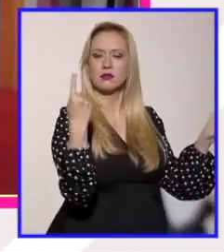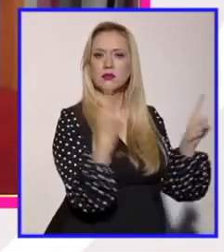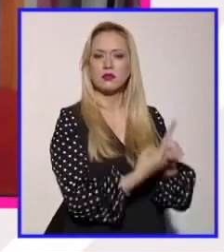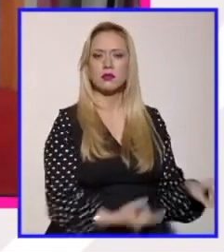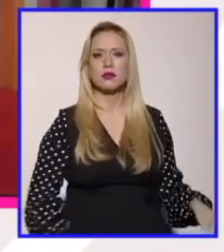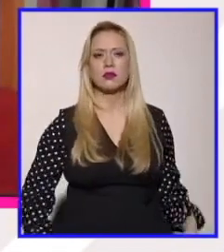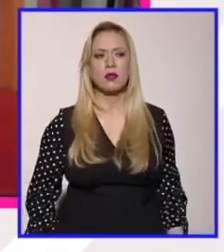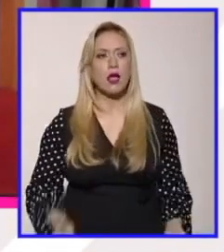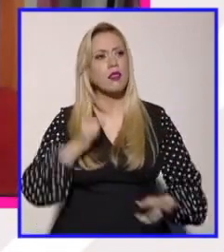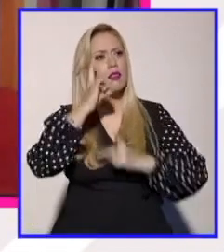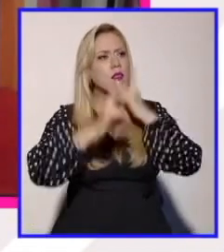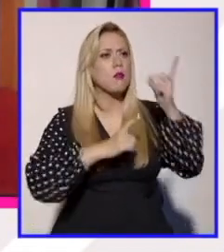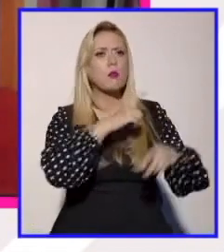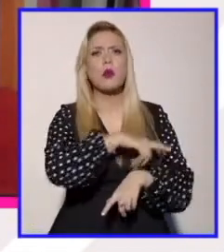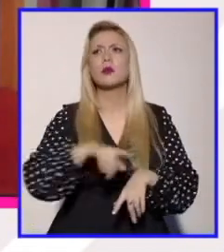es